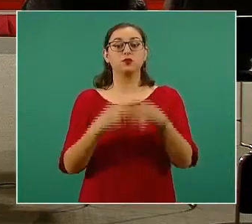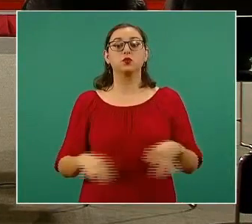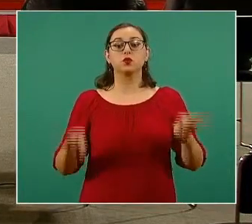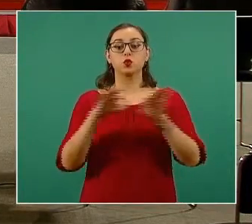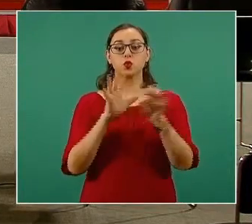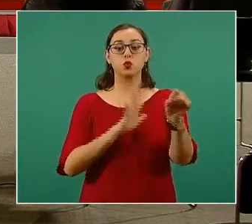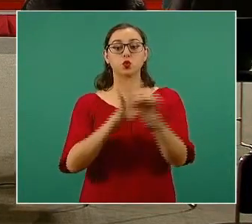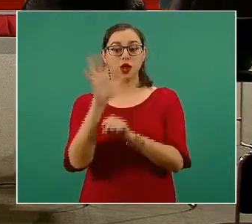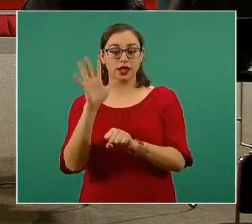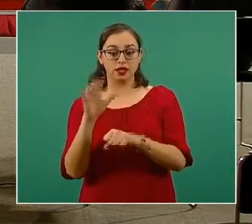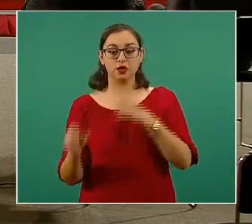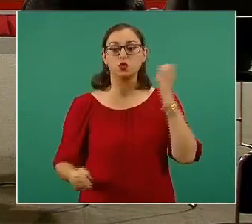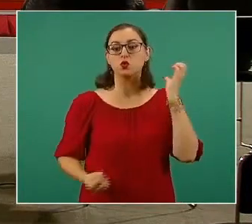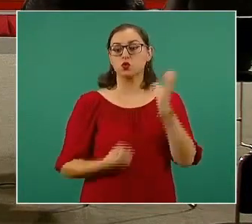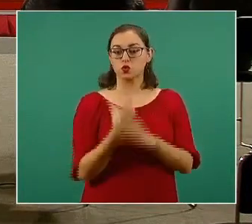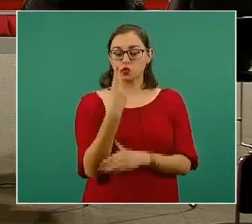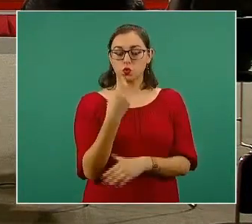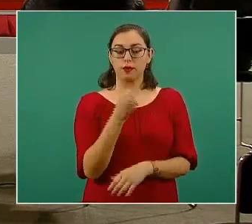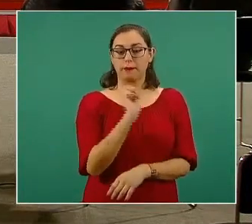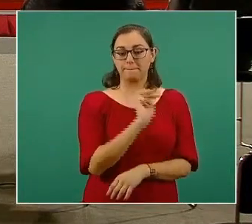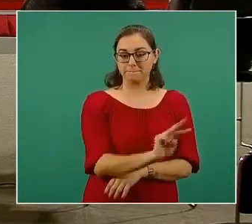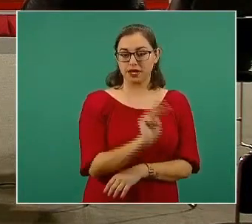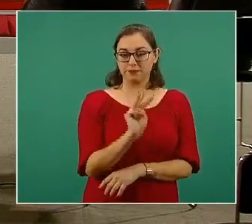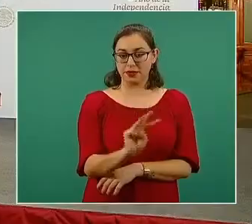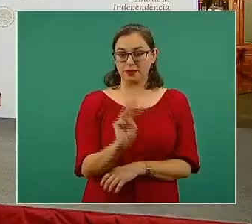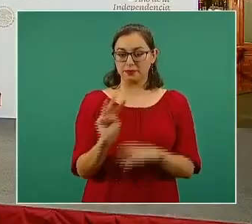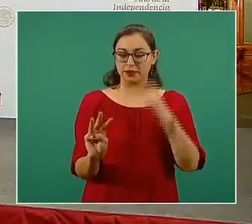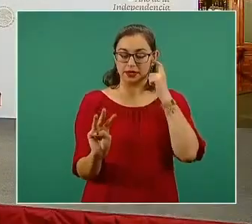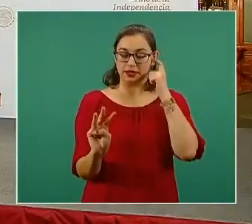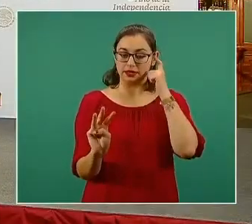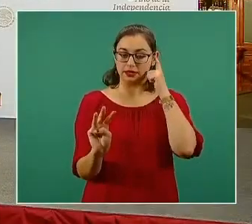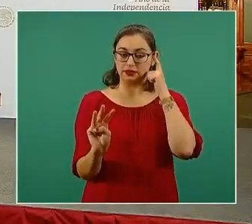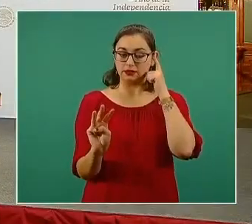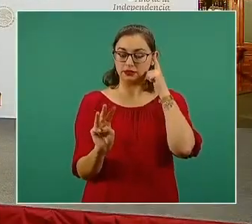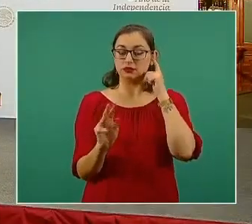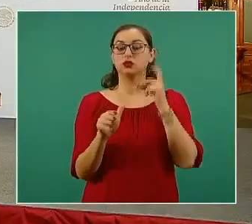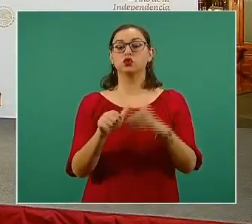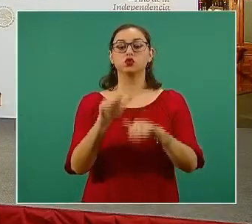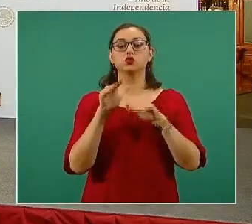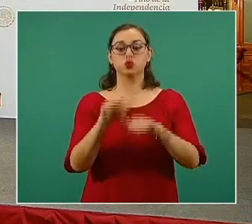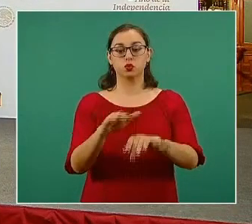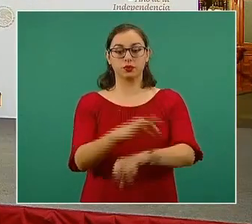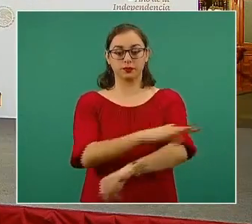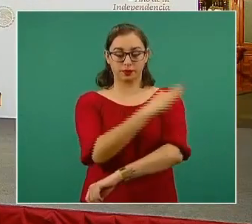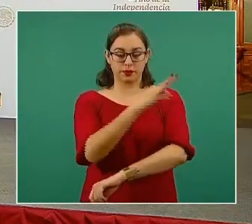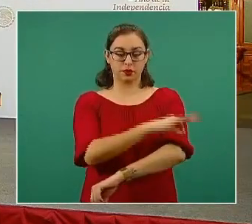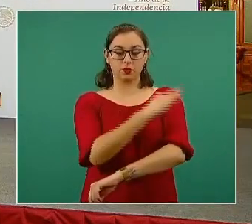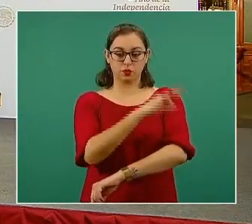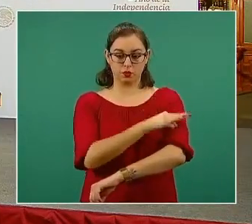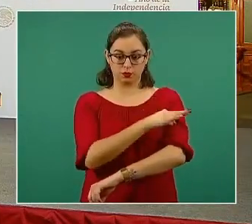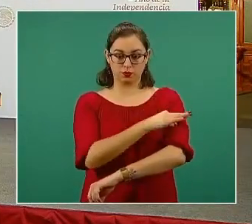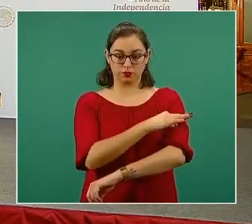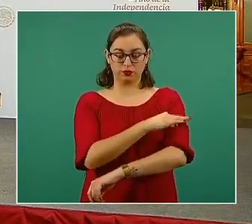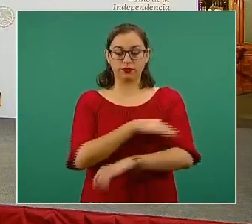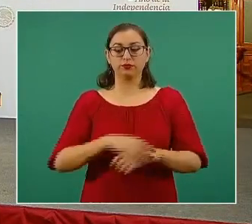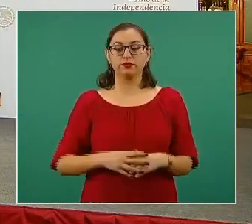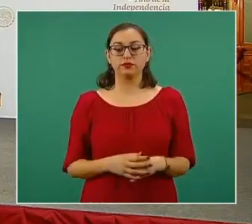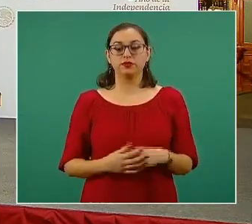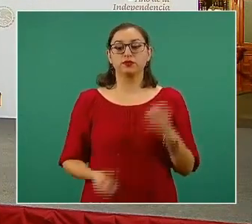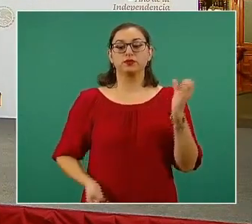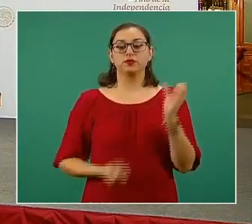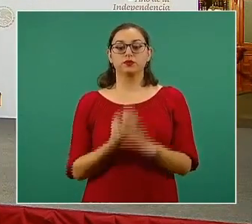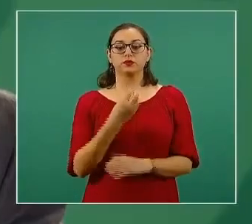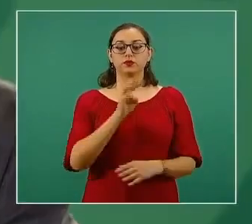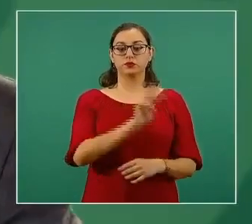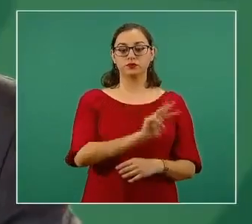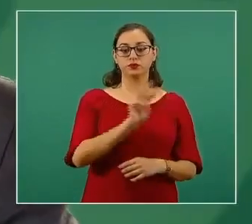nueva página web sobre la información de vacuna. Esto es una página web que el